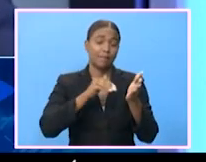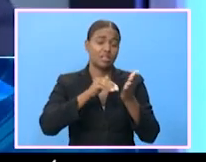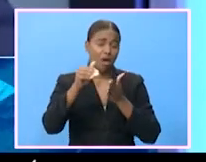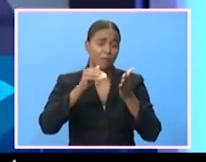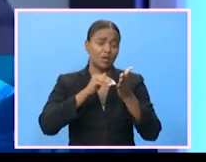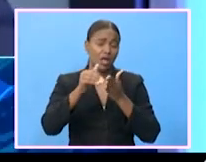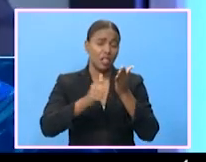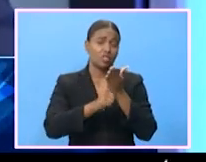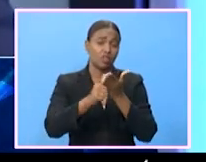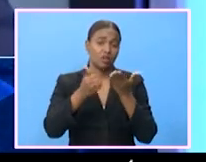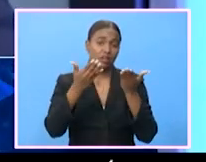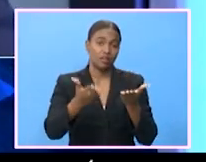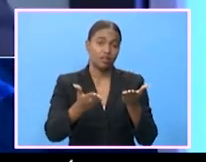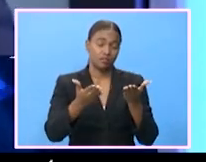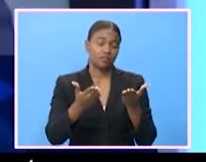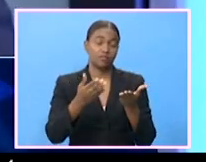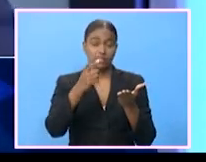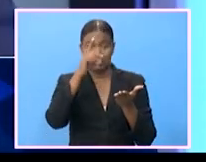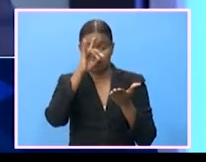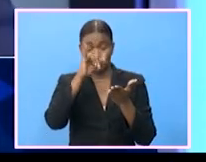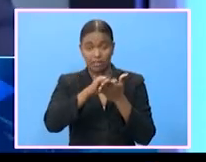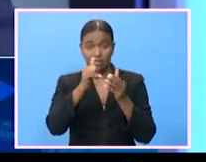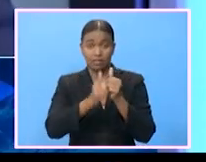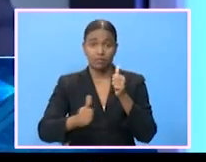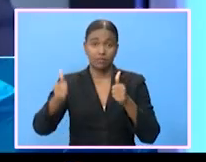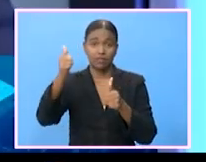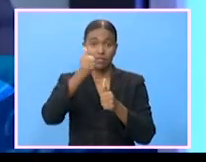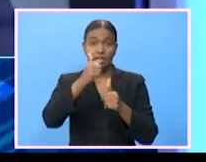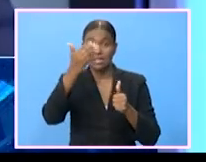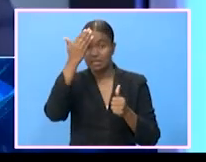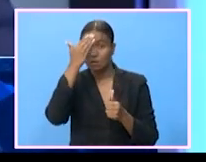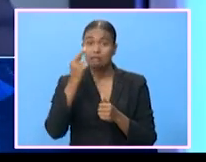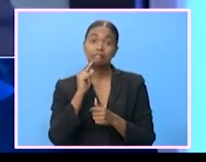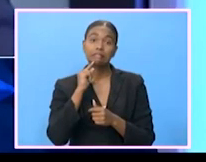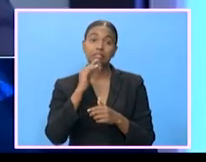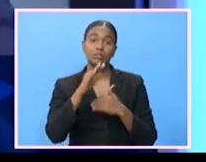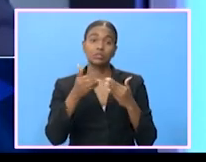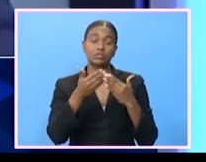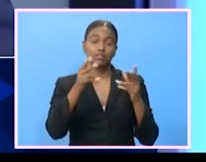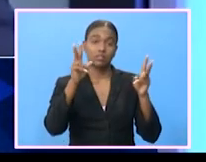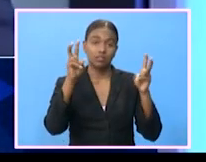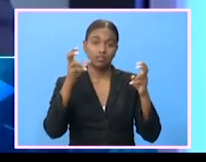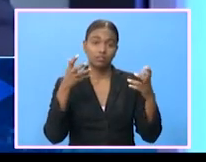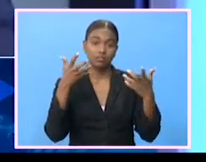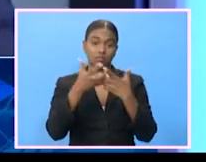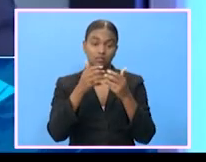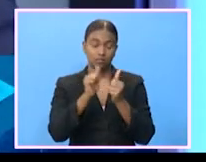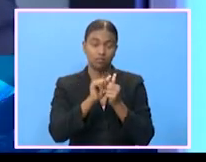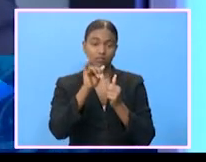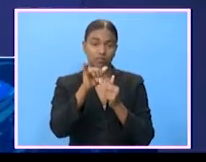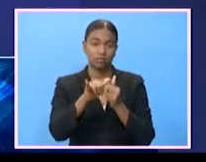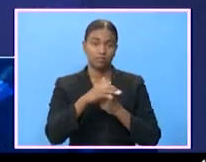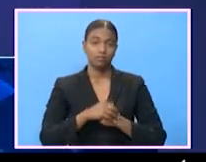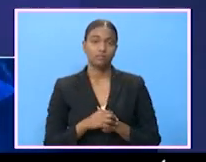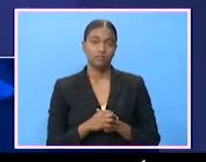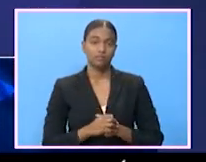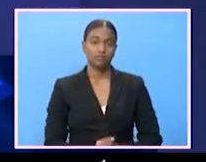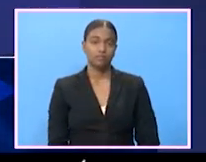inversión. Pero Inmunotech ha sido el pionero y se toma en serio todo este tema y hoy colaboramos con más de 200 universidades a nivel